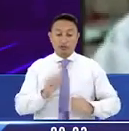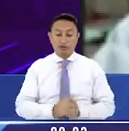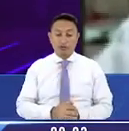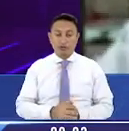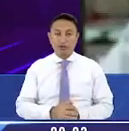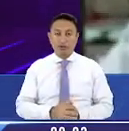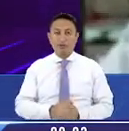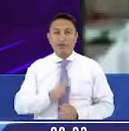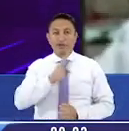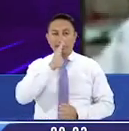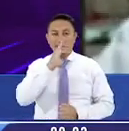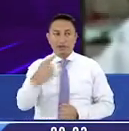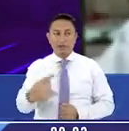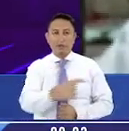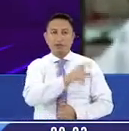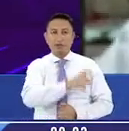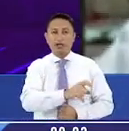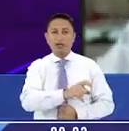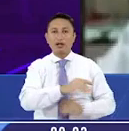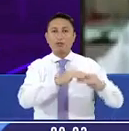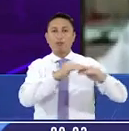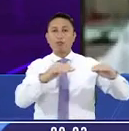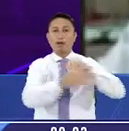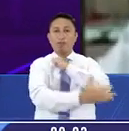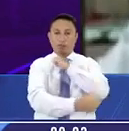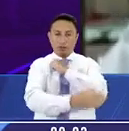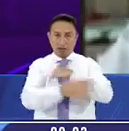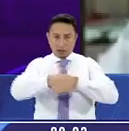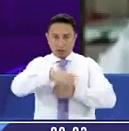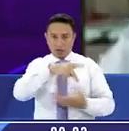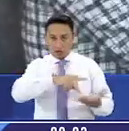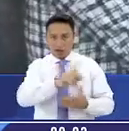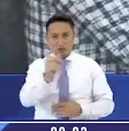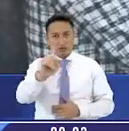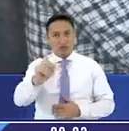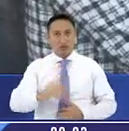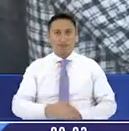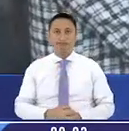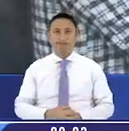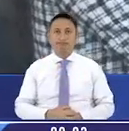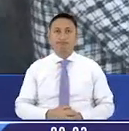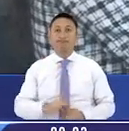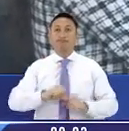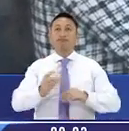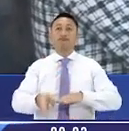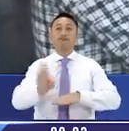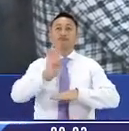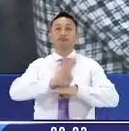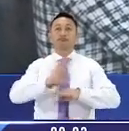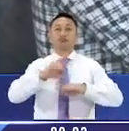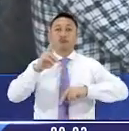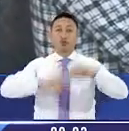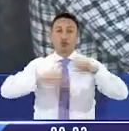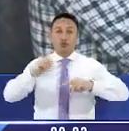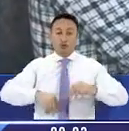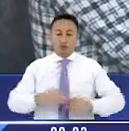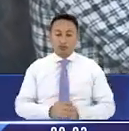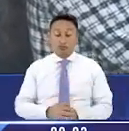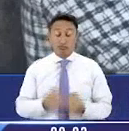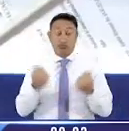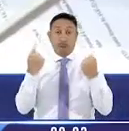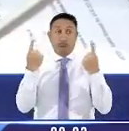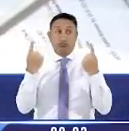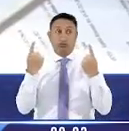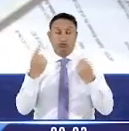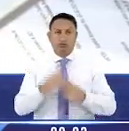como siempre, la clase media y los ciudadanos de a pie. Los legisladores de Construye sorpresivamente